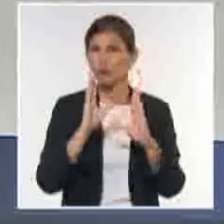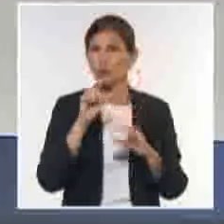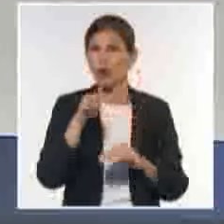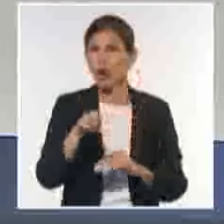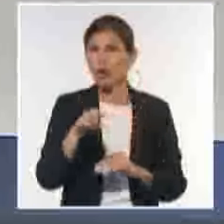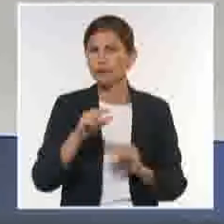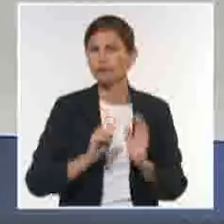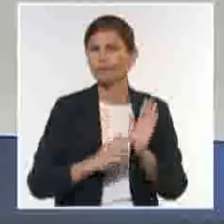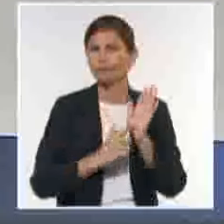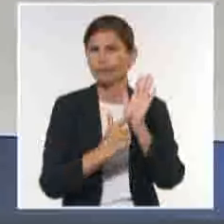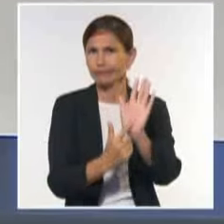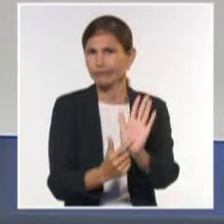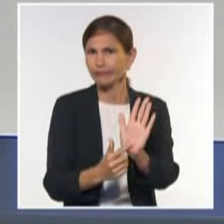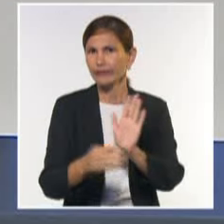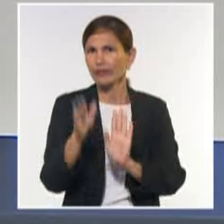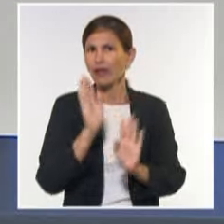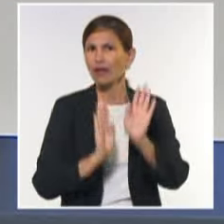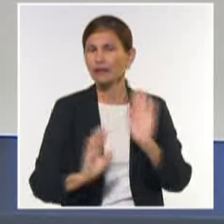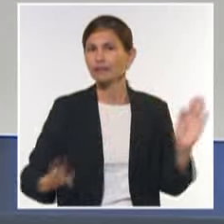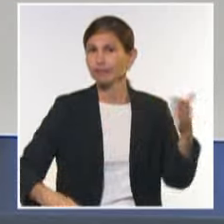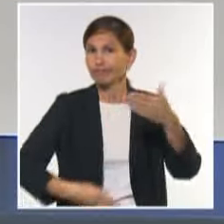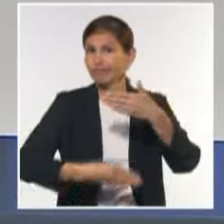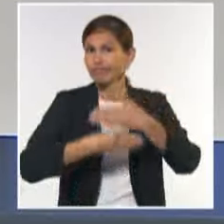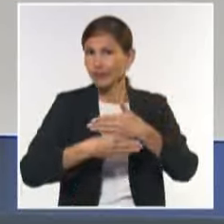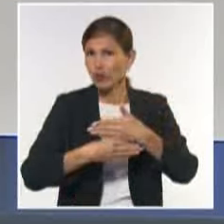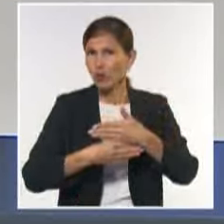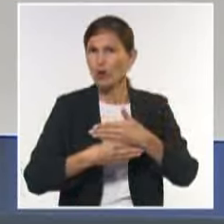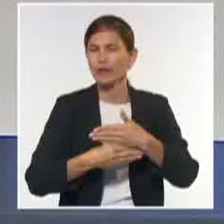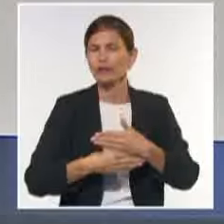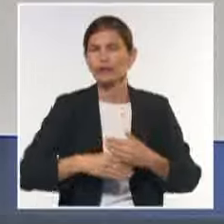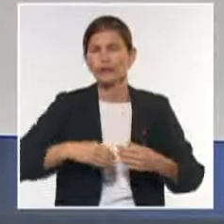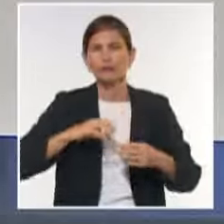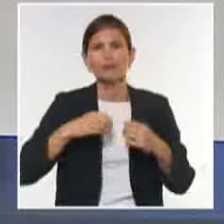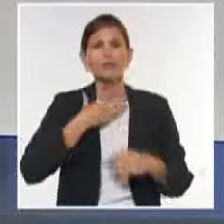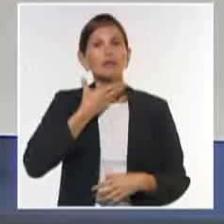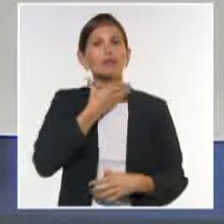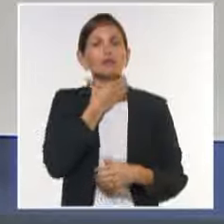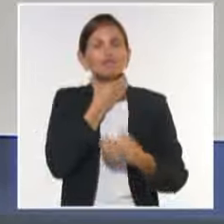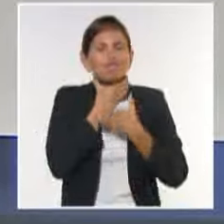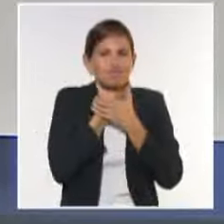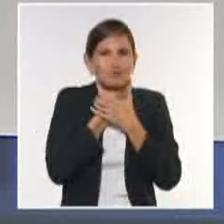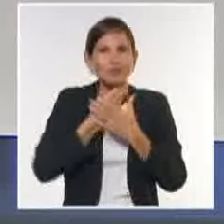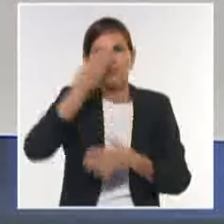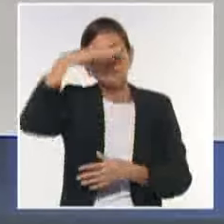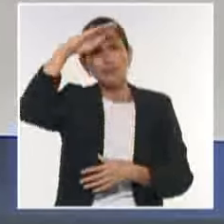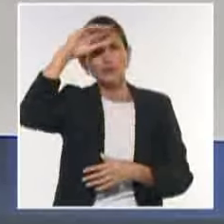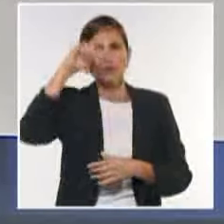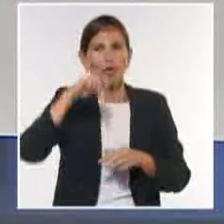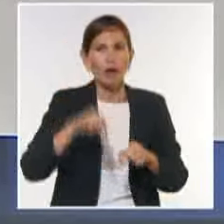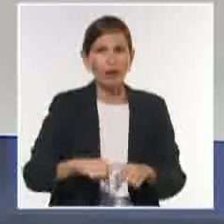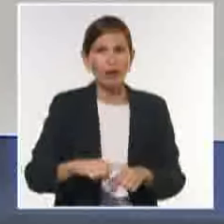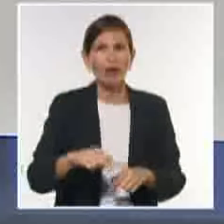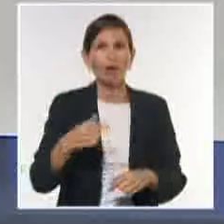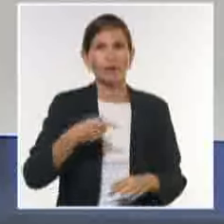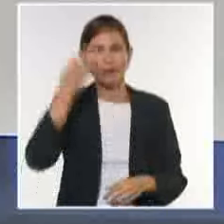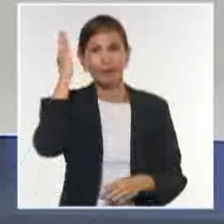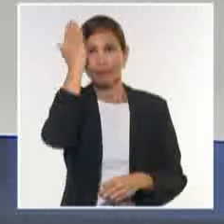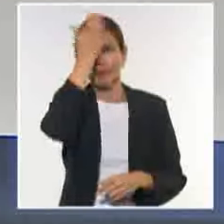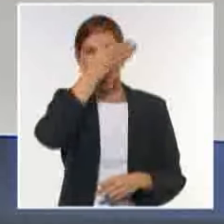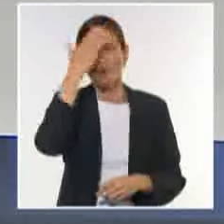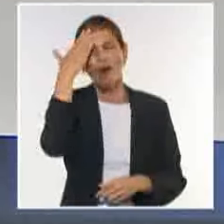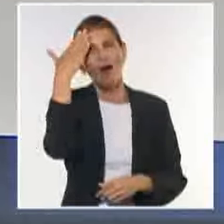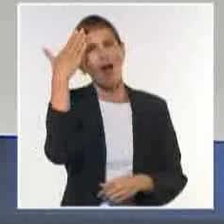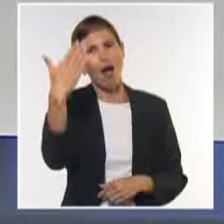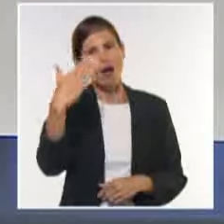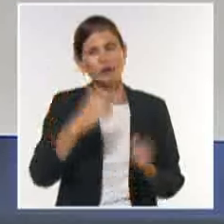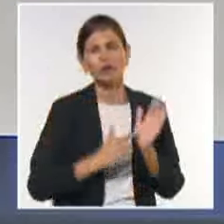Naciones Unidas el criminal bloqueo que asfixia al pueblo cubano. El jefe de la diplomacia antillana agradeció las muestras de solidaridad